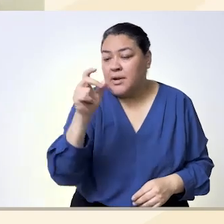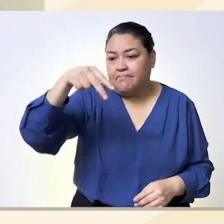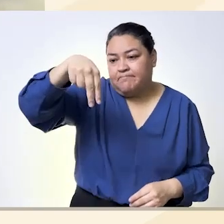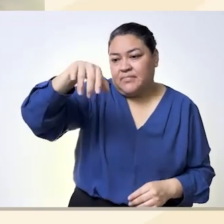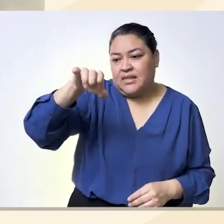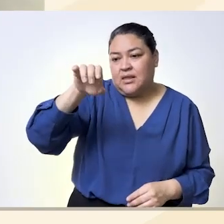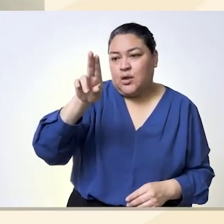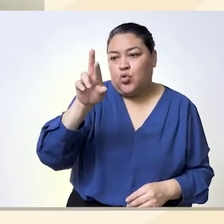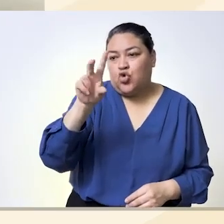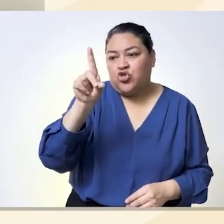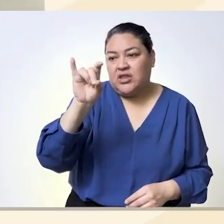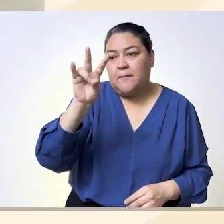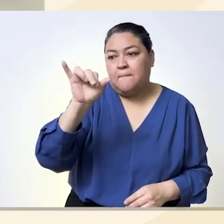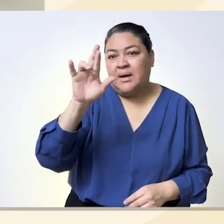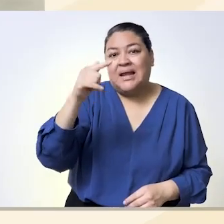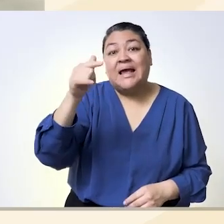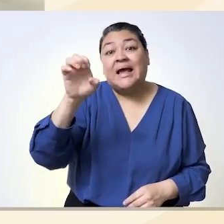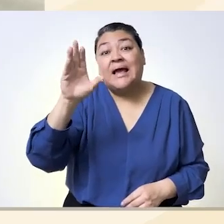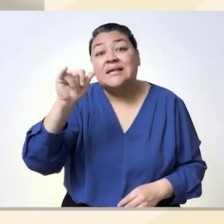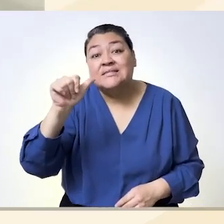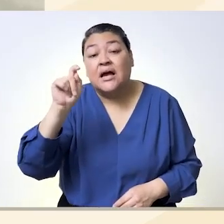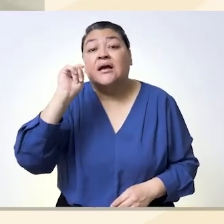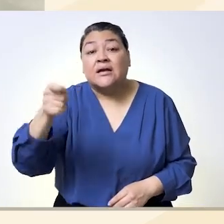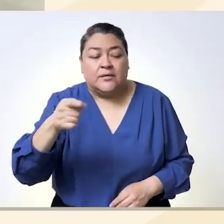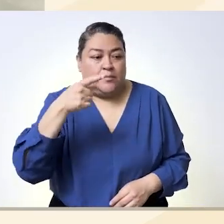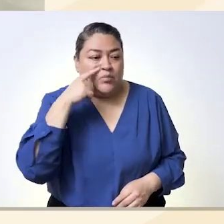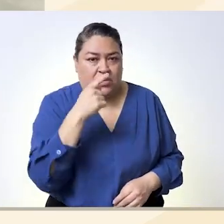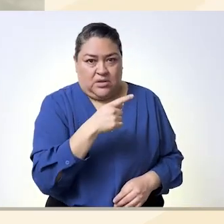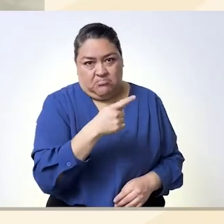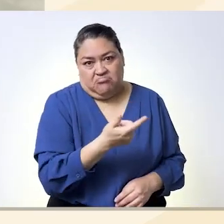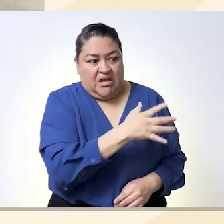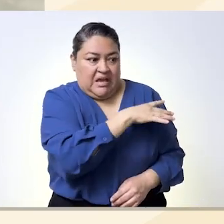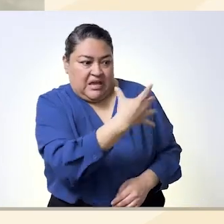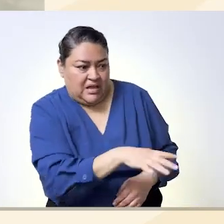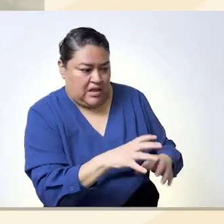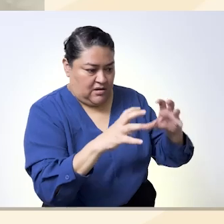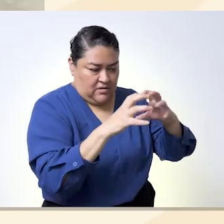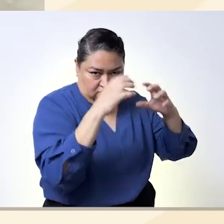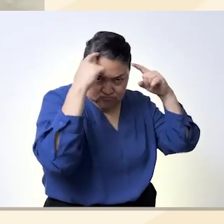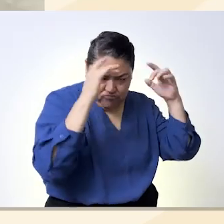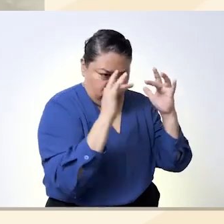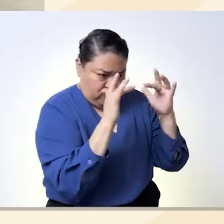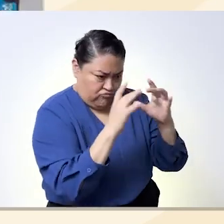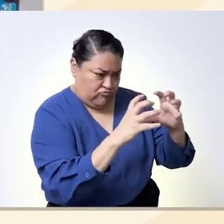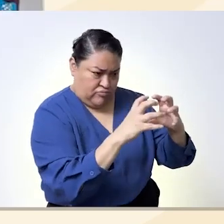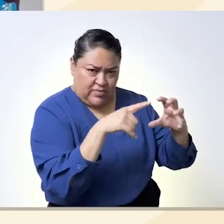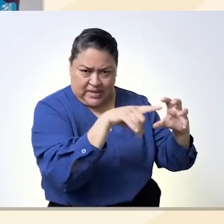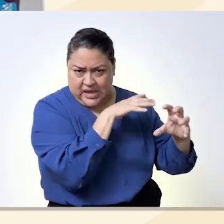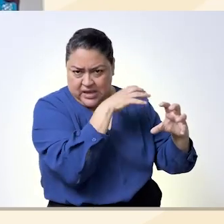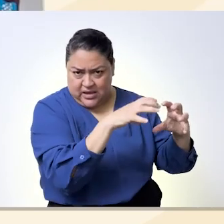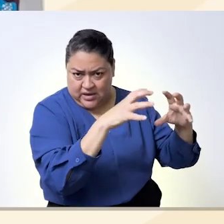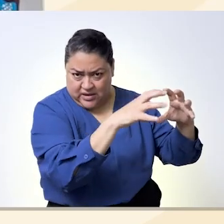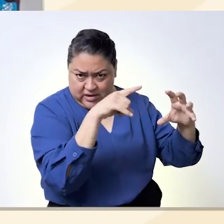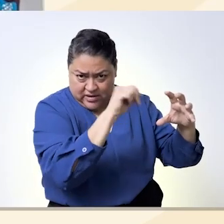Y neurodivergencia tiene que ver con personas que se encuentran fuera de la norma neurológica. O sea, que